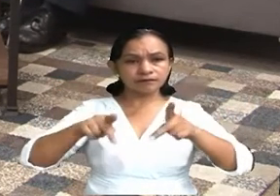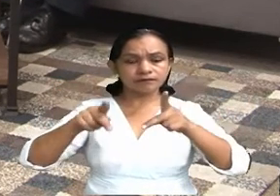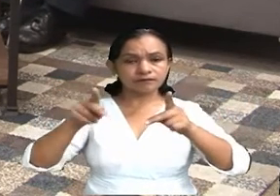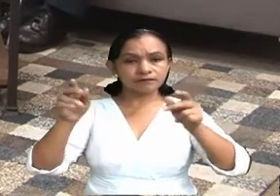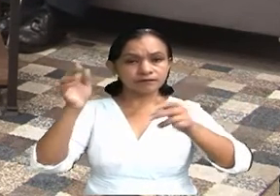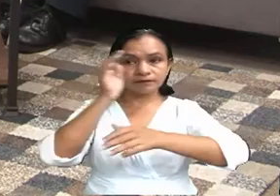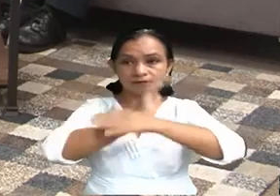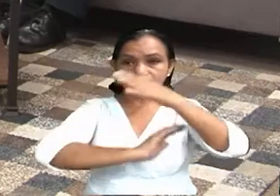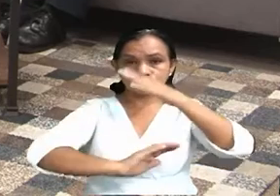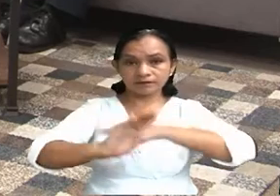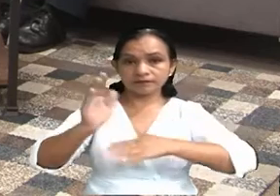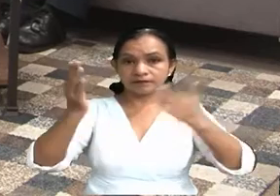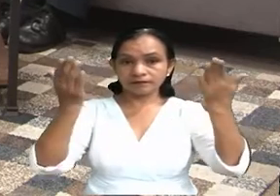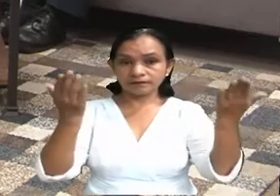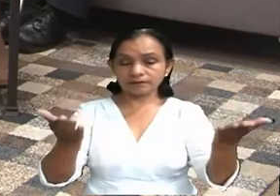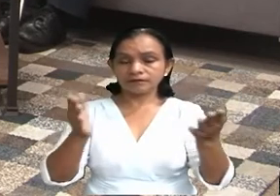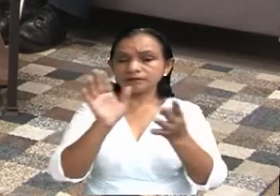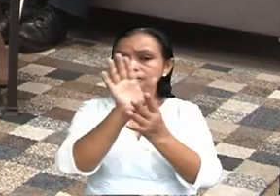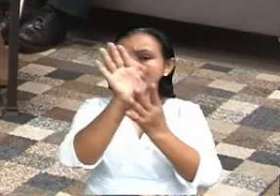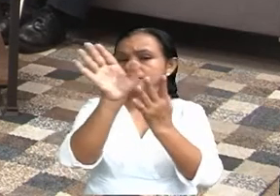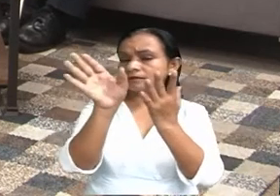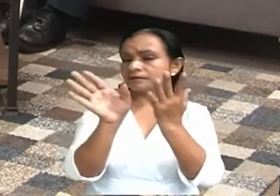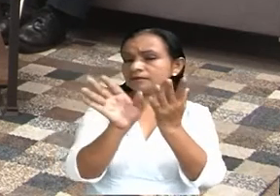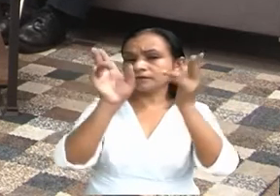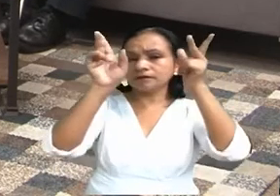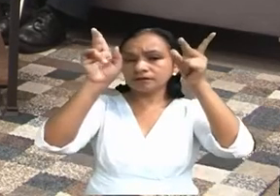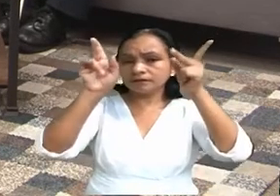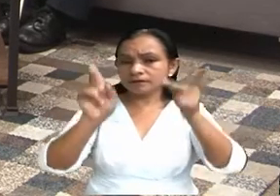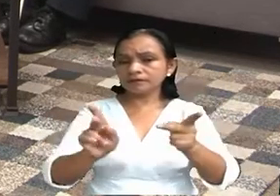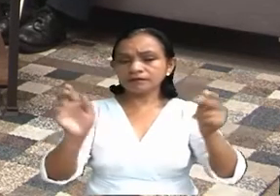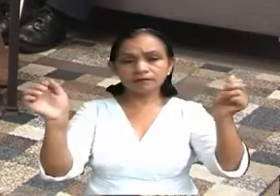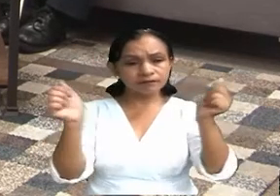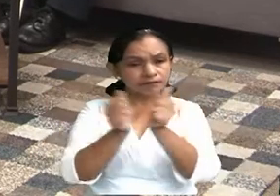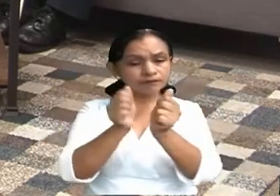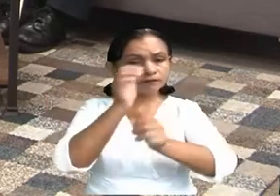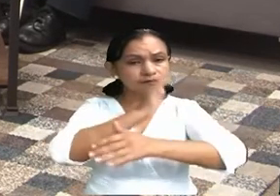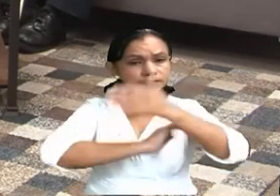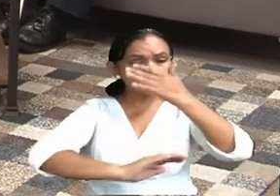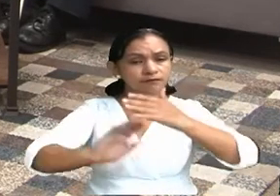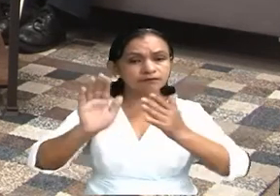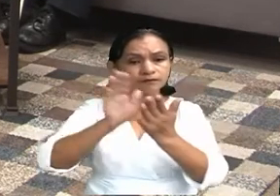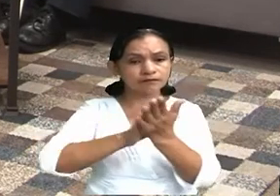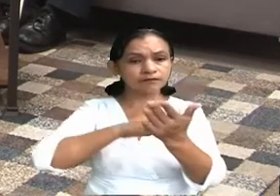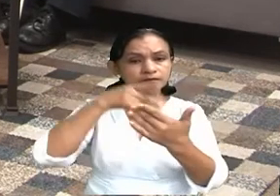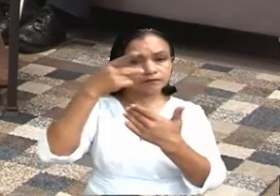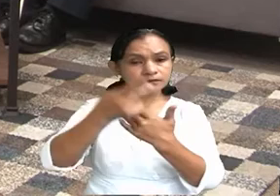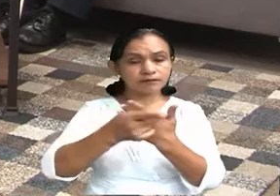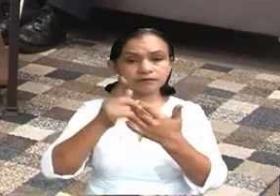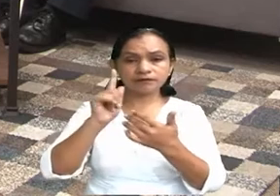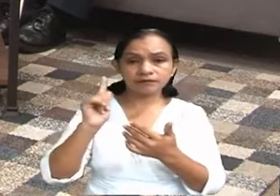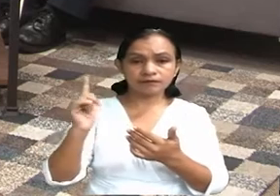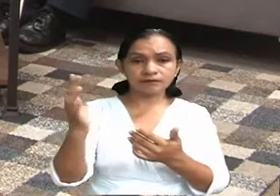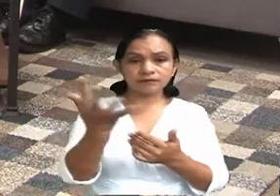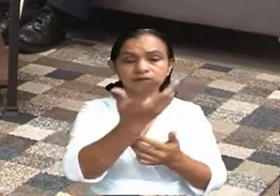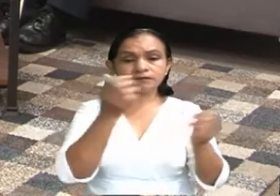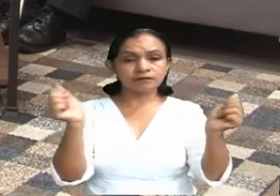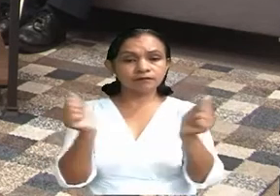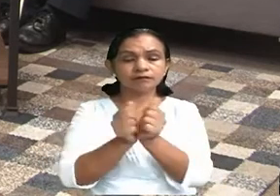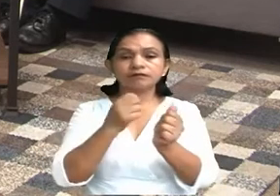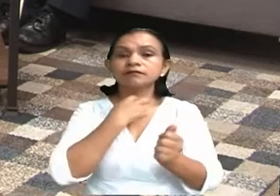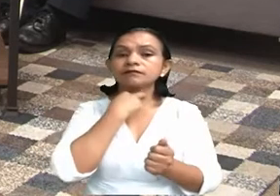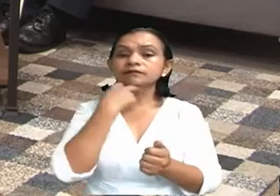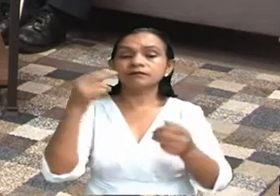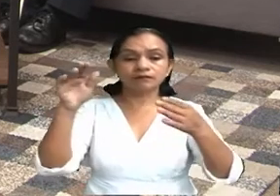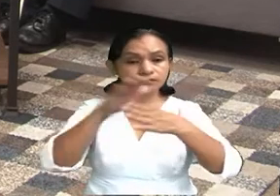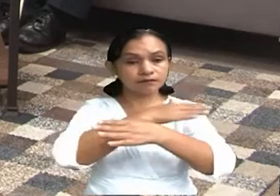Sin embargo, más o menos de cuánta es la población que estamos hablando atiende el programa Todos con Voz. Entendemos que hay diferentes tipos de